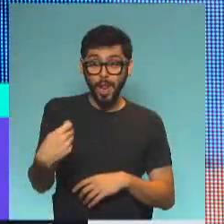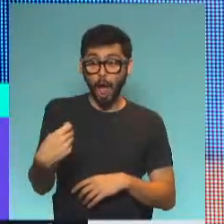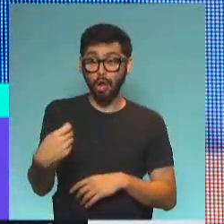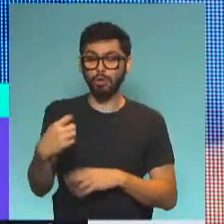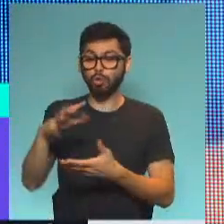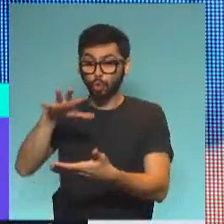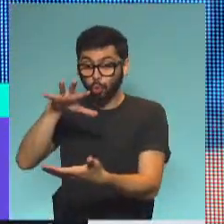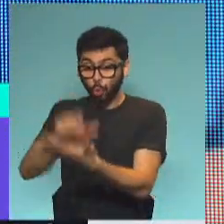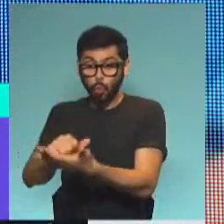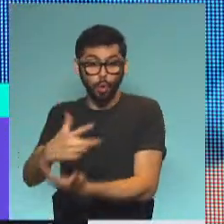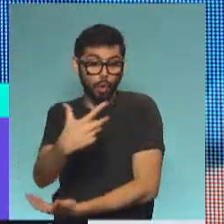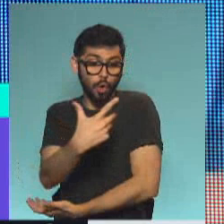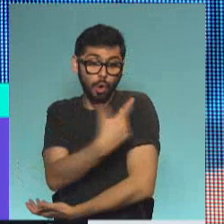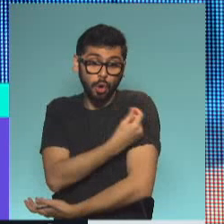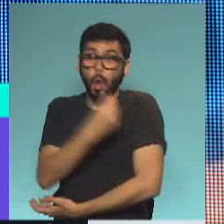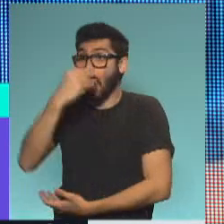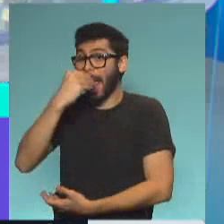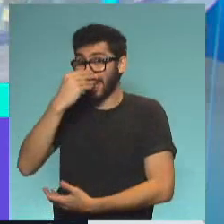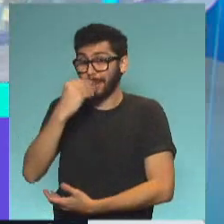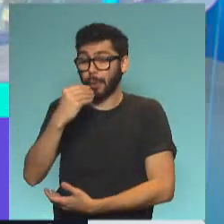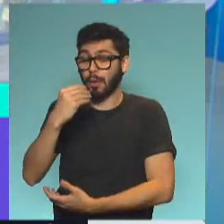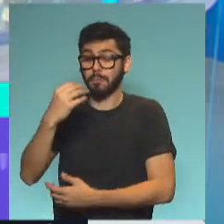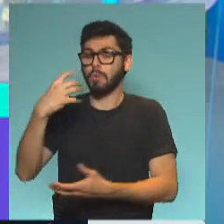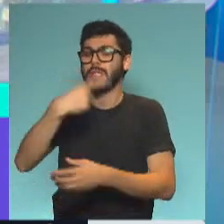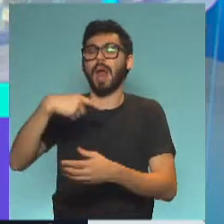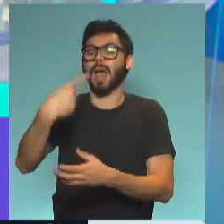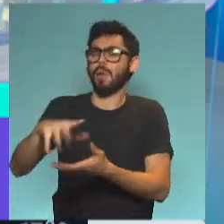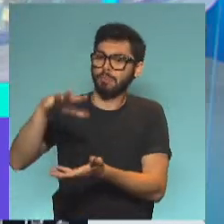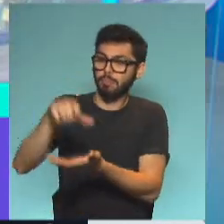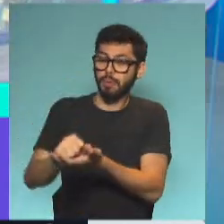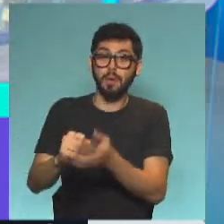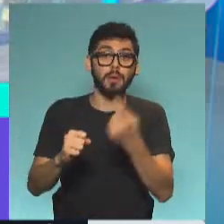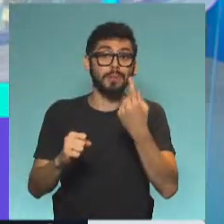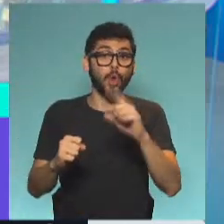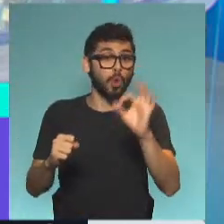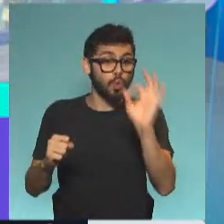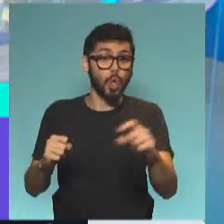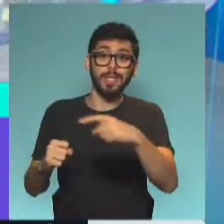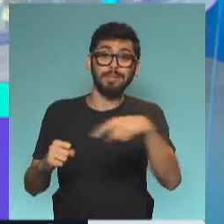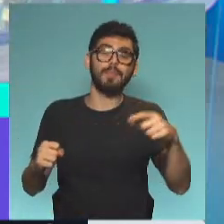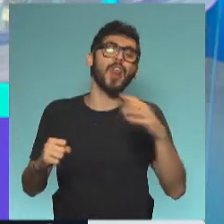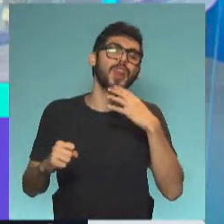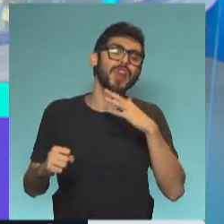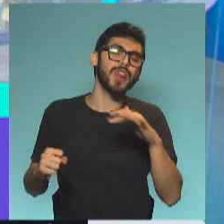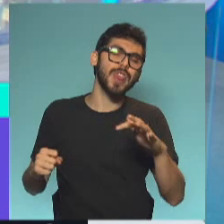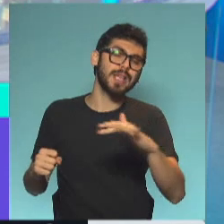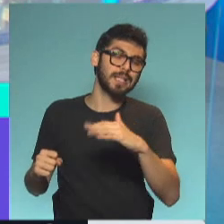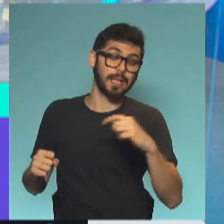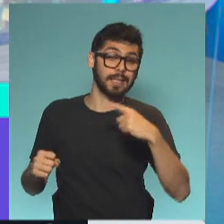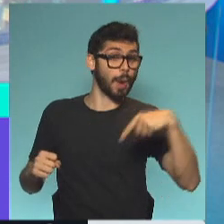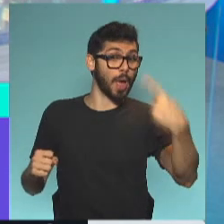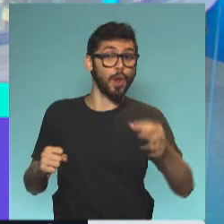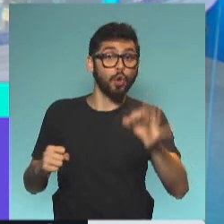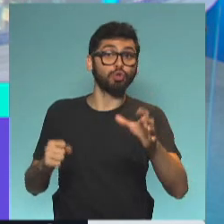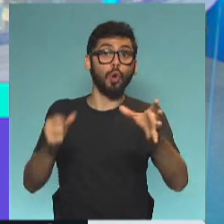para la semana que viene y se anunció de manera extraoficial que la semana que viene también comenzarán a llegar algunas de las vacunas de astrazéneca